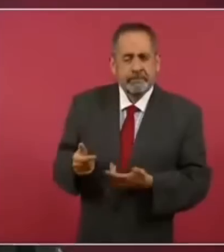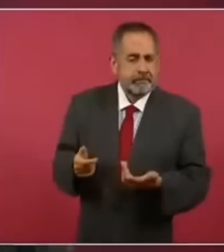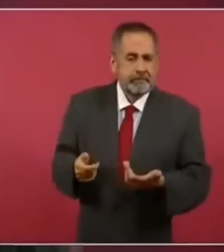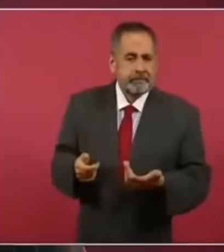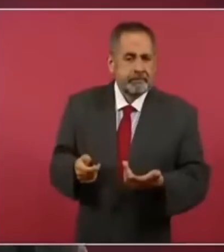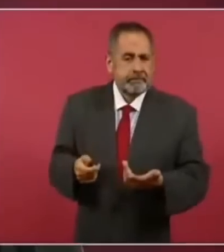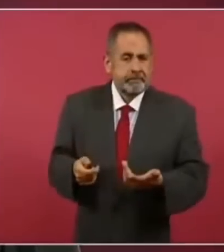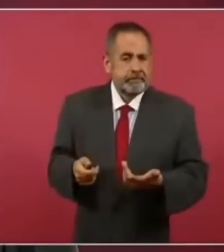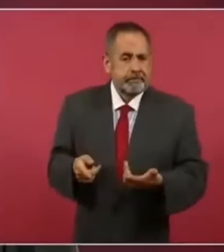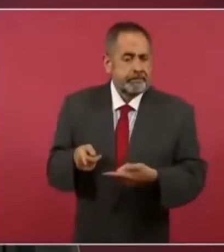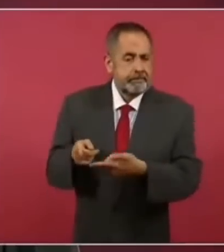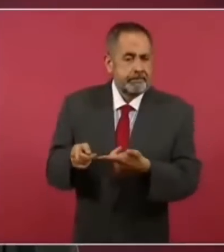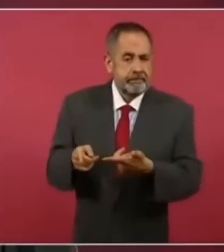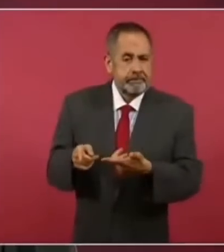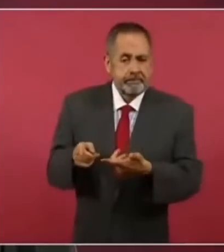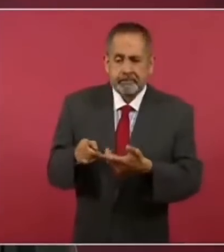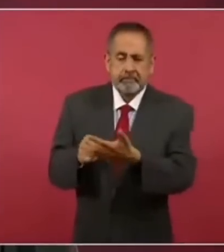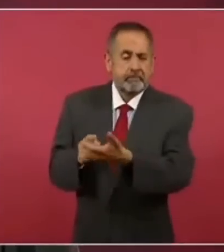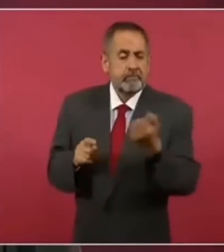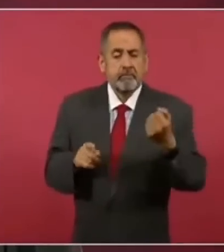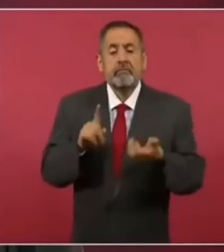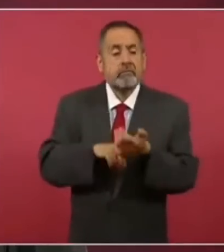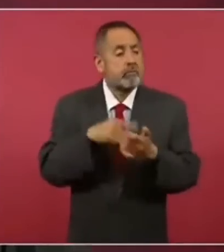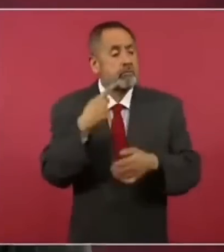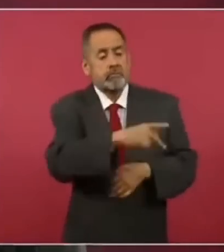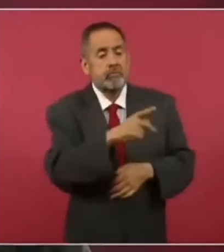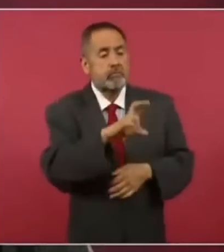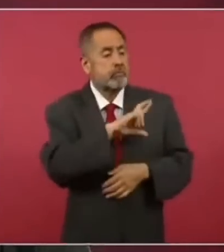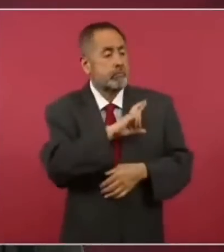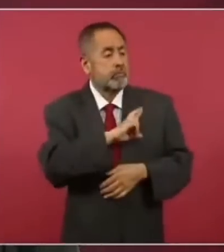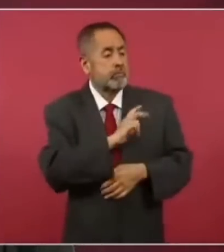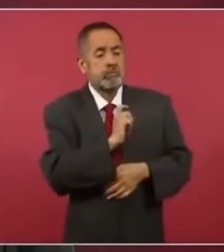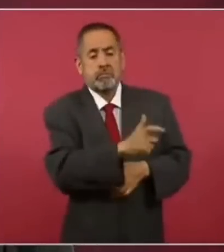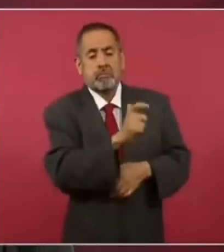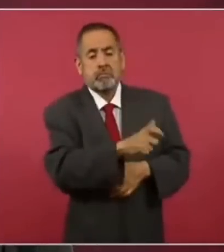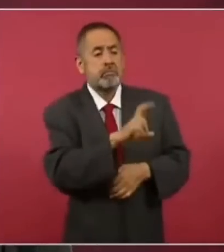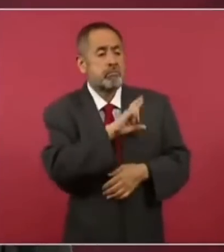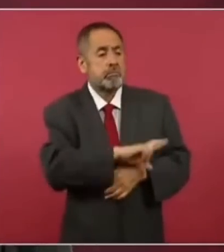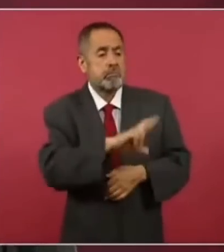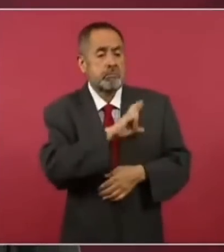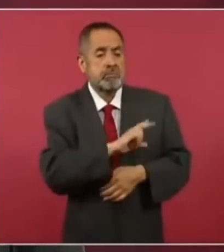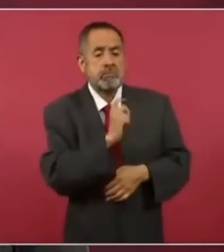que están privatizadas, subcontratadas.